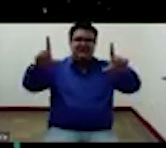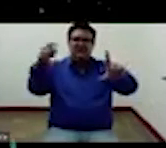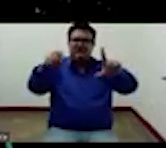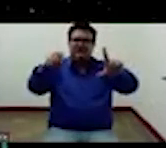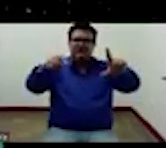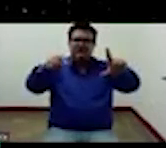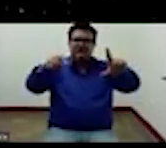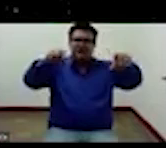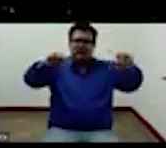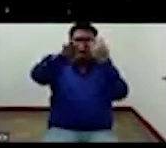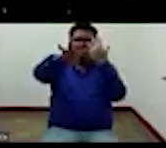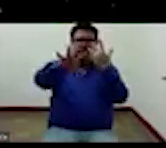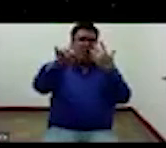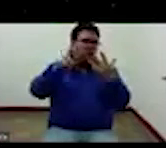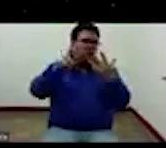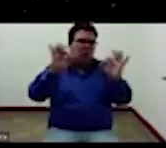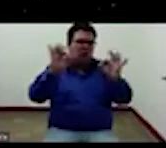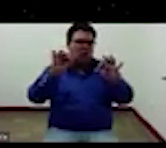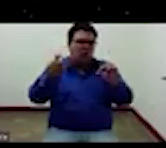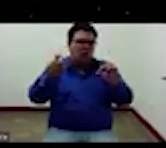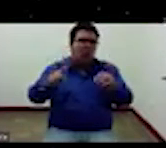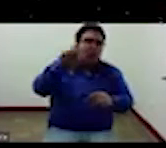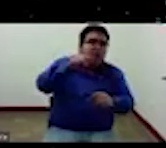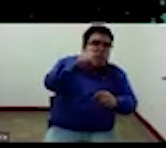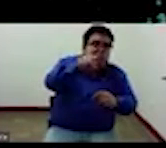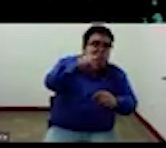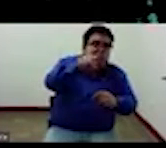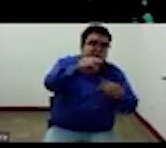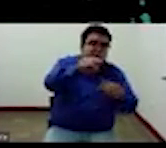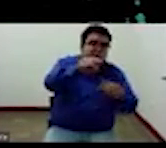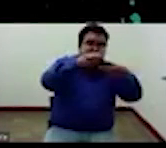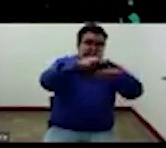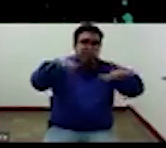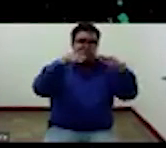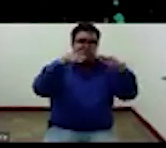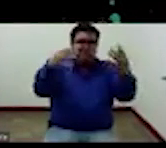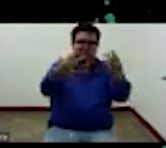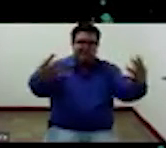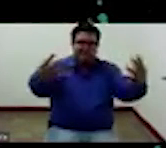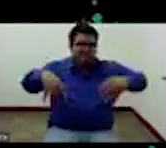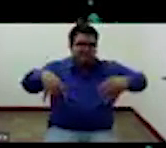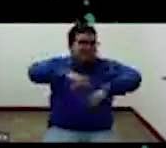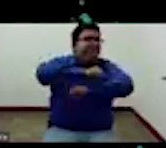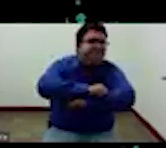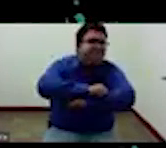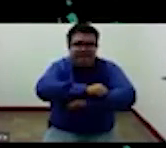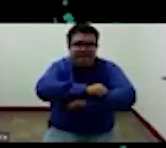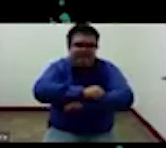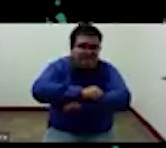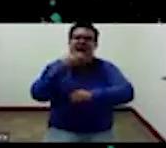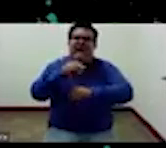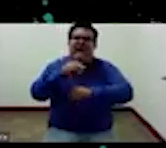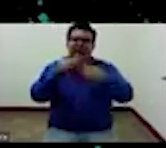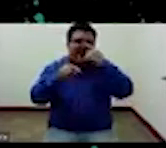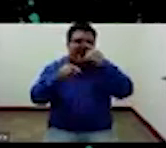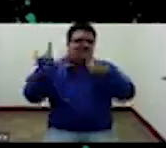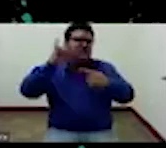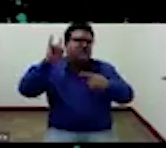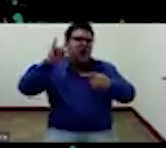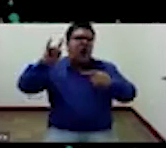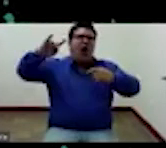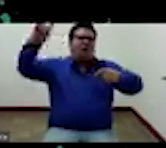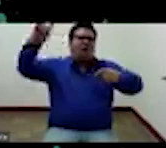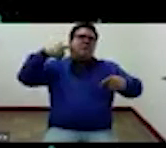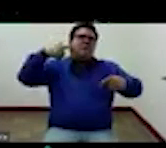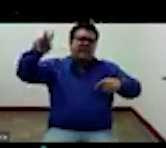ver. Monté en esta zona del balcón un dispositivo para que sonaran los estruendos, aquí,